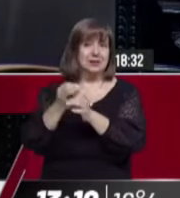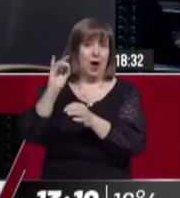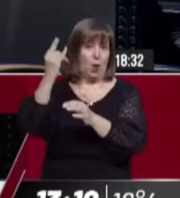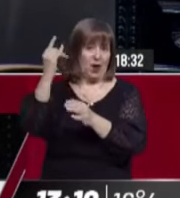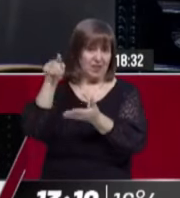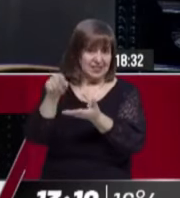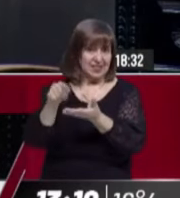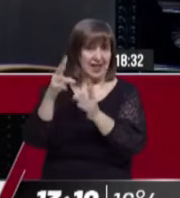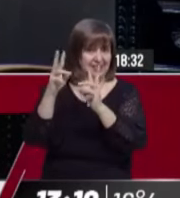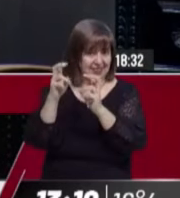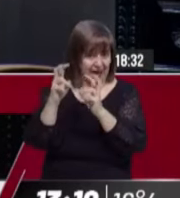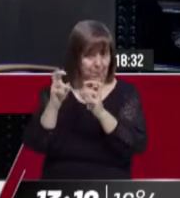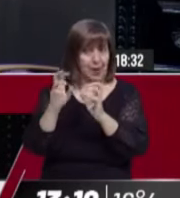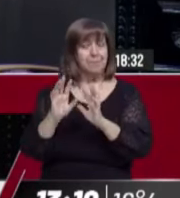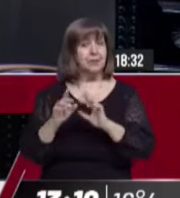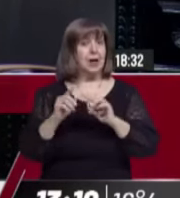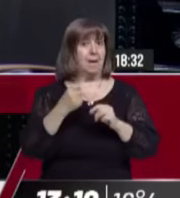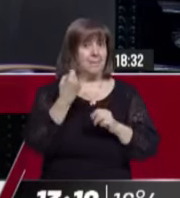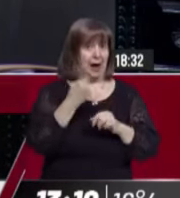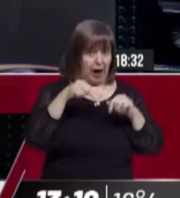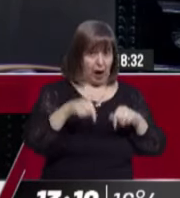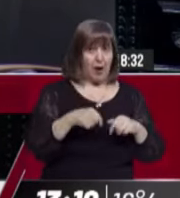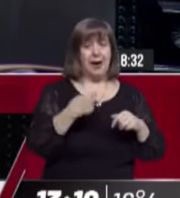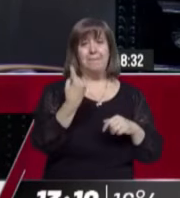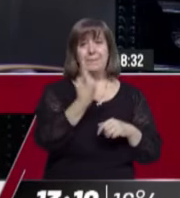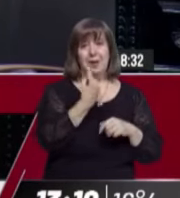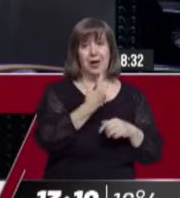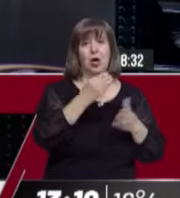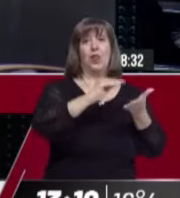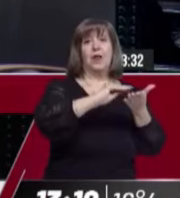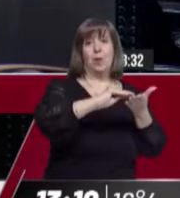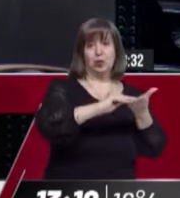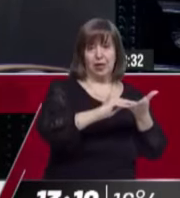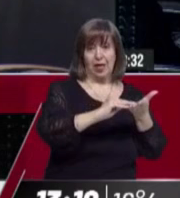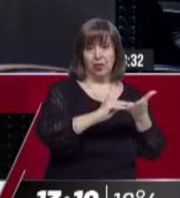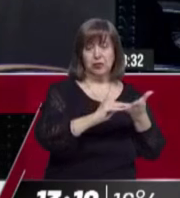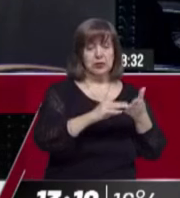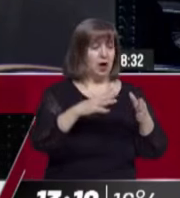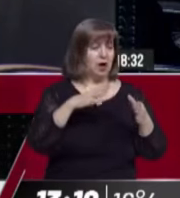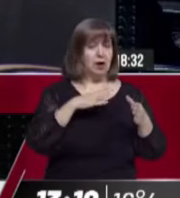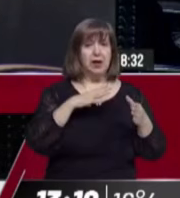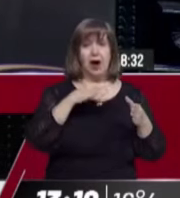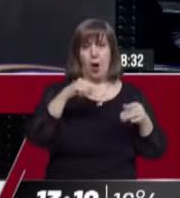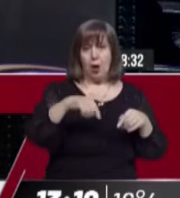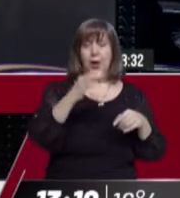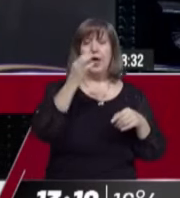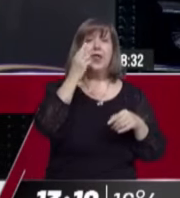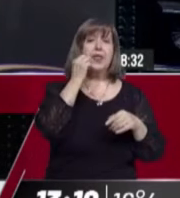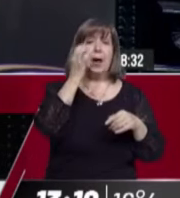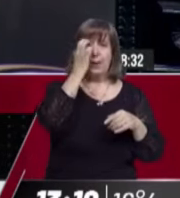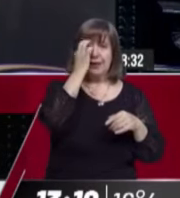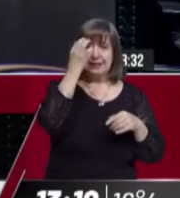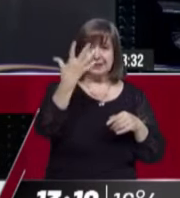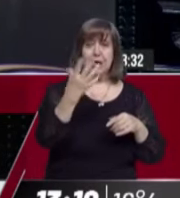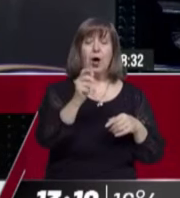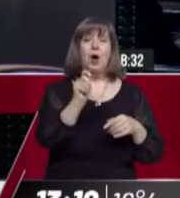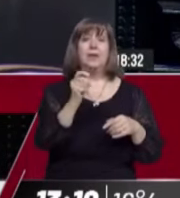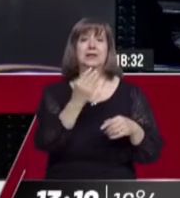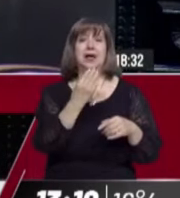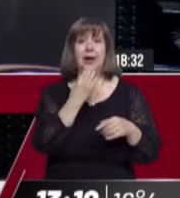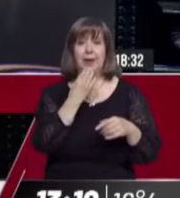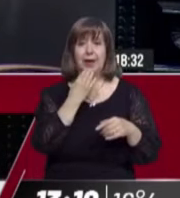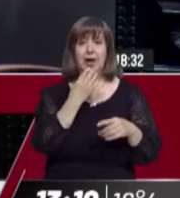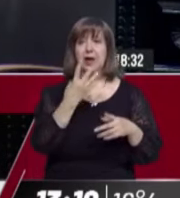por diputados y es posible que sea muy difícil que después salga por el Senado. Estamos exactamente a un mes. Hoy es 25 de abril, estamos a un mes del 25 de